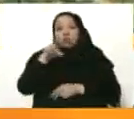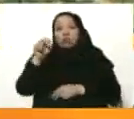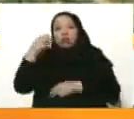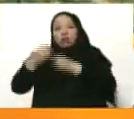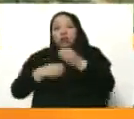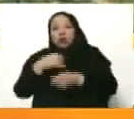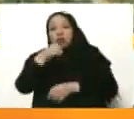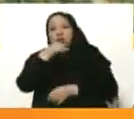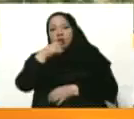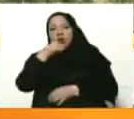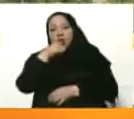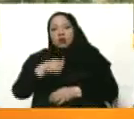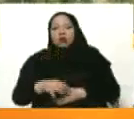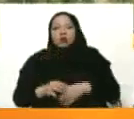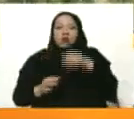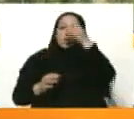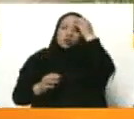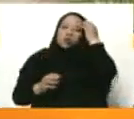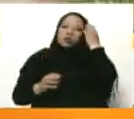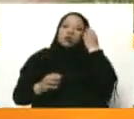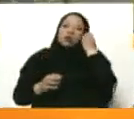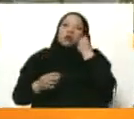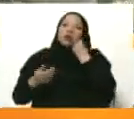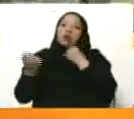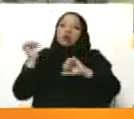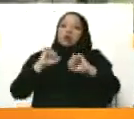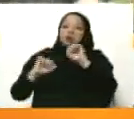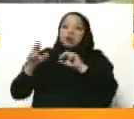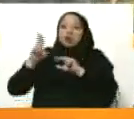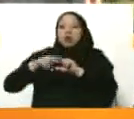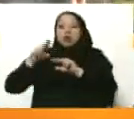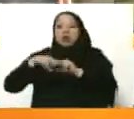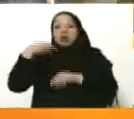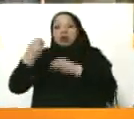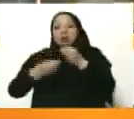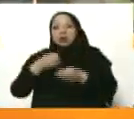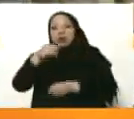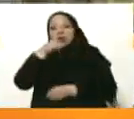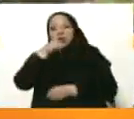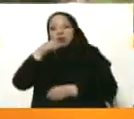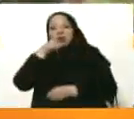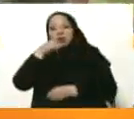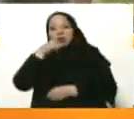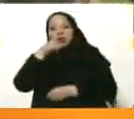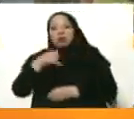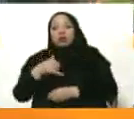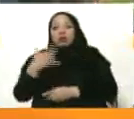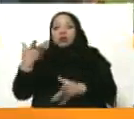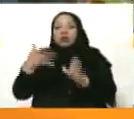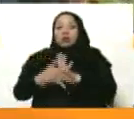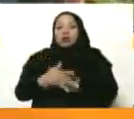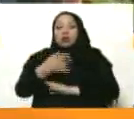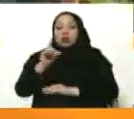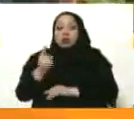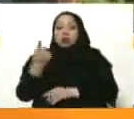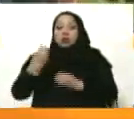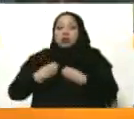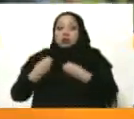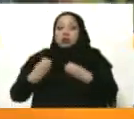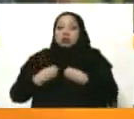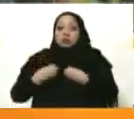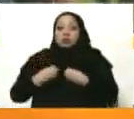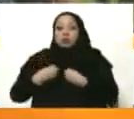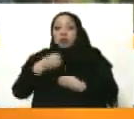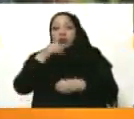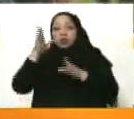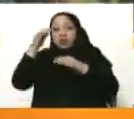394 puntos de impacto que tiene tipificado también el INGRA, y nosotros, bueno, vamos a estar desplegados en todos estos puntos garantizando en principio la vida y por supuesto toda la